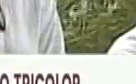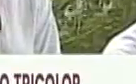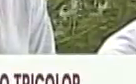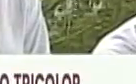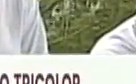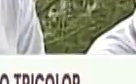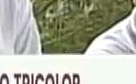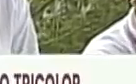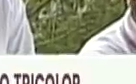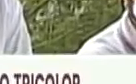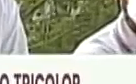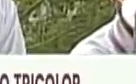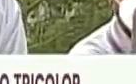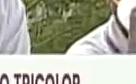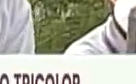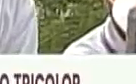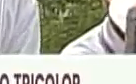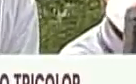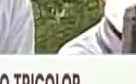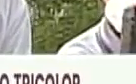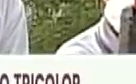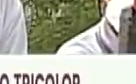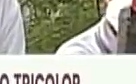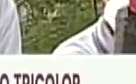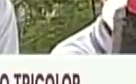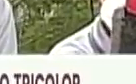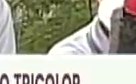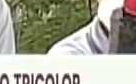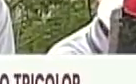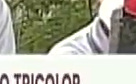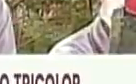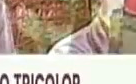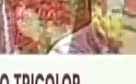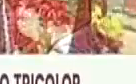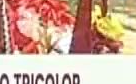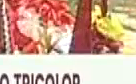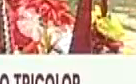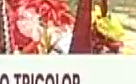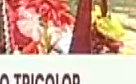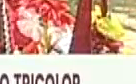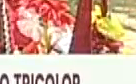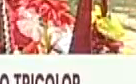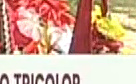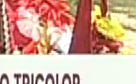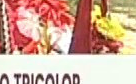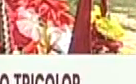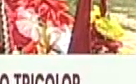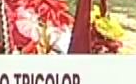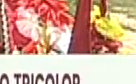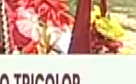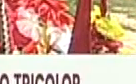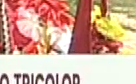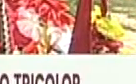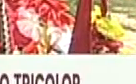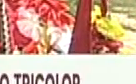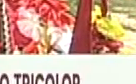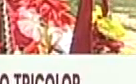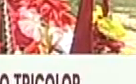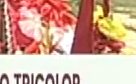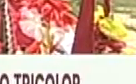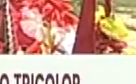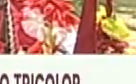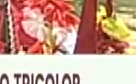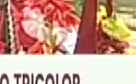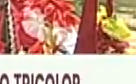Pasito, bueno, en el mismo sitio, ¿eh? Uno se para en el mismo sitio y ahí ru, ru, ru, ru, ru, ru, ru, ru.